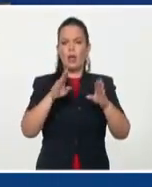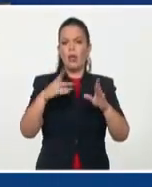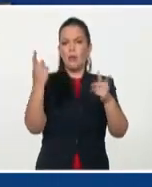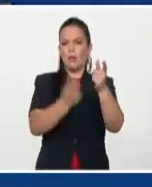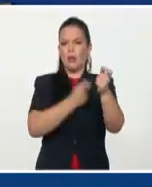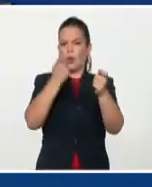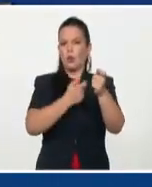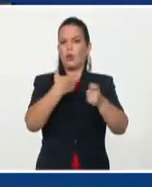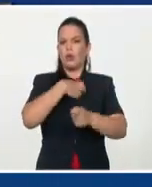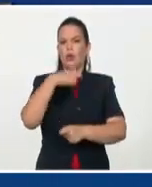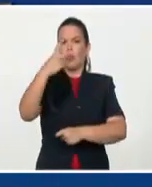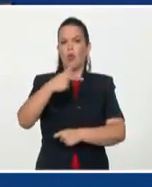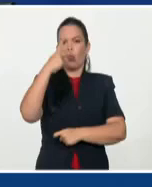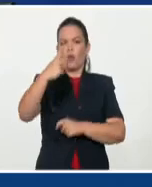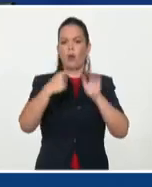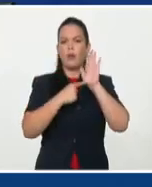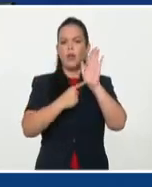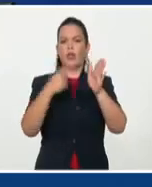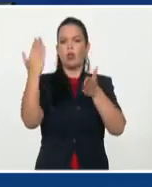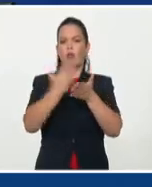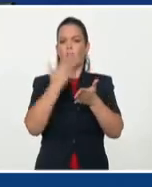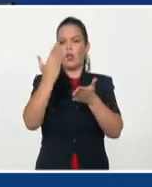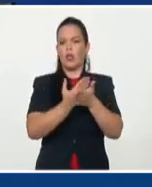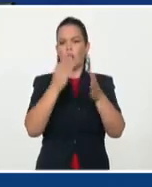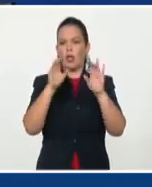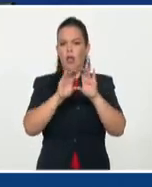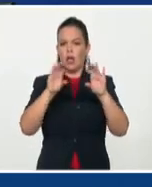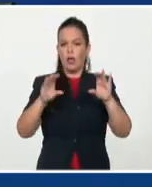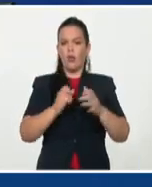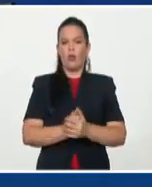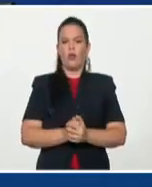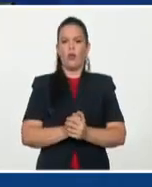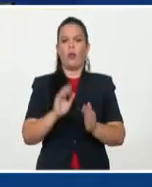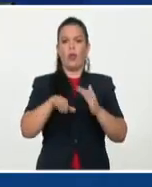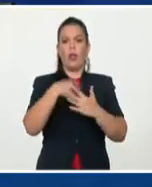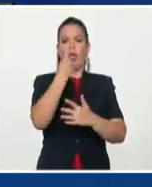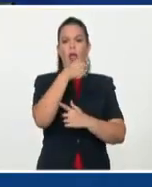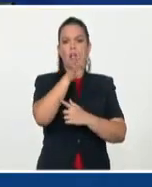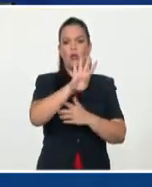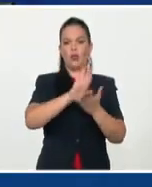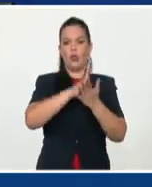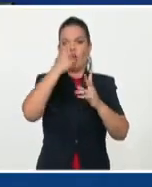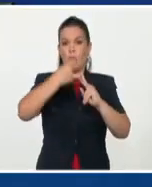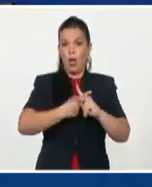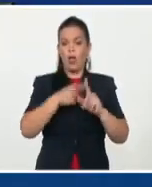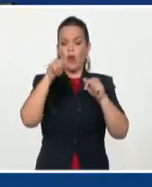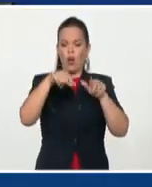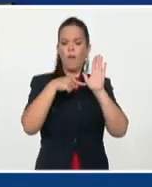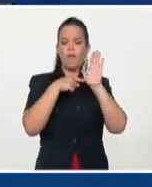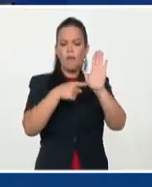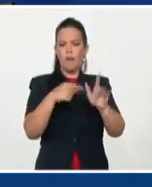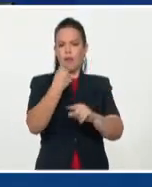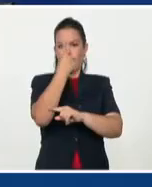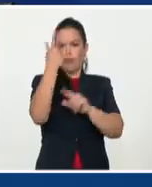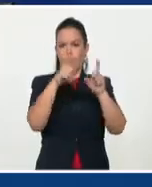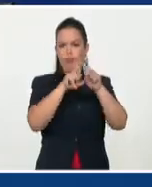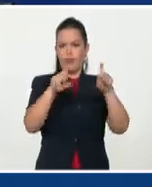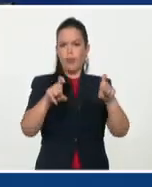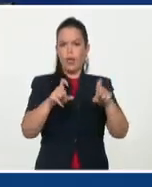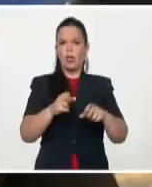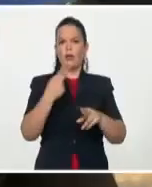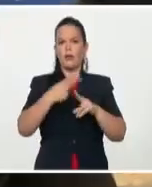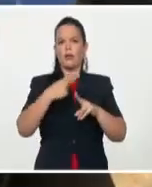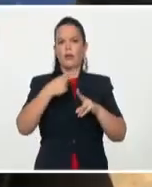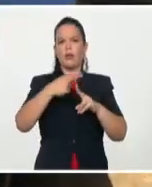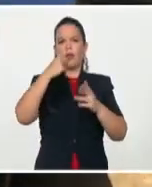dos presentaciones de libros. El primer libro que presentaremos lo haremos el 14 de mayo, que es un libro de la editorial Caminos. Es el libro Paquito el de